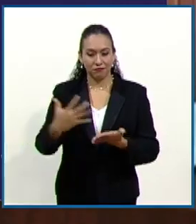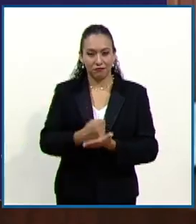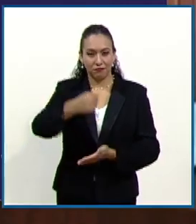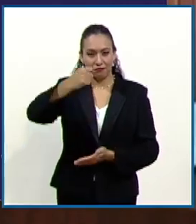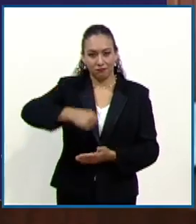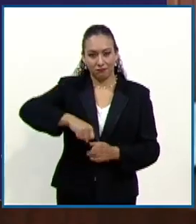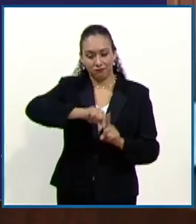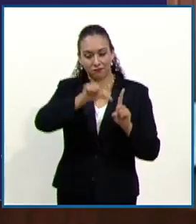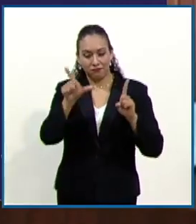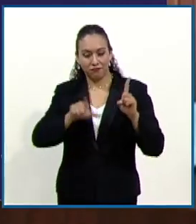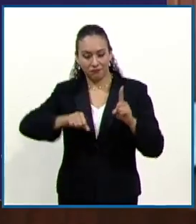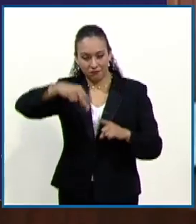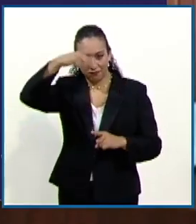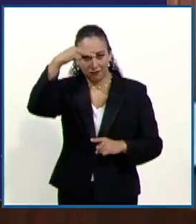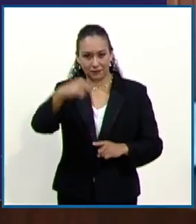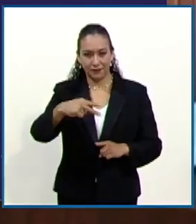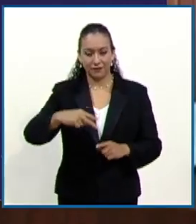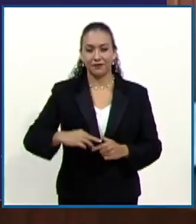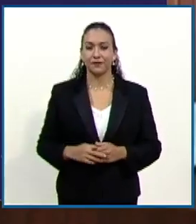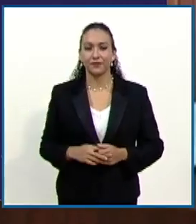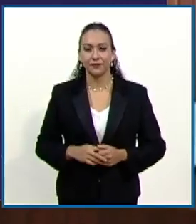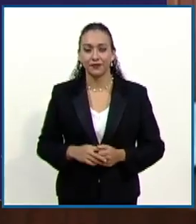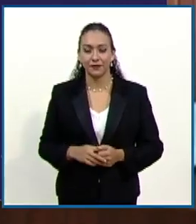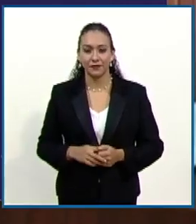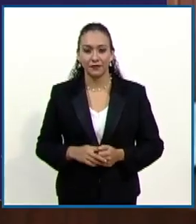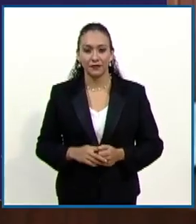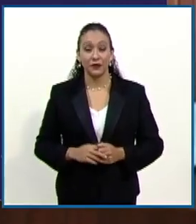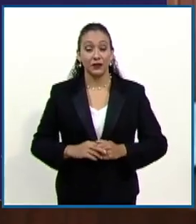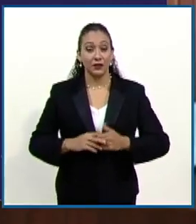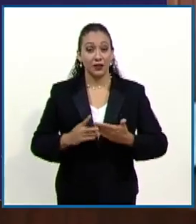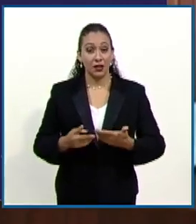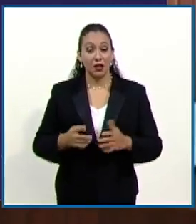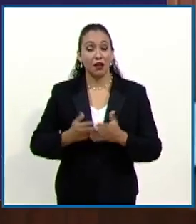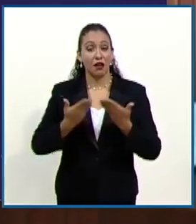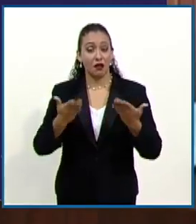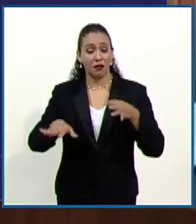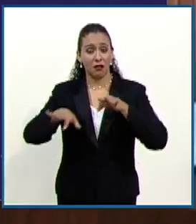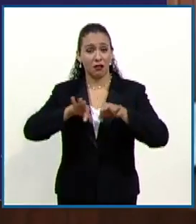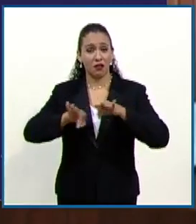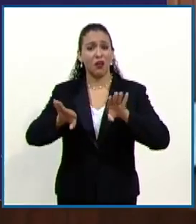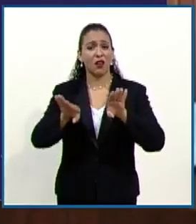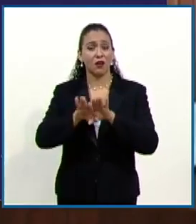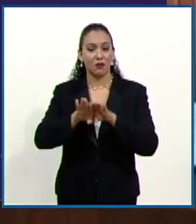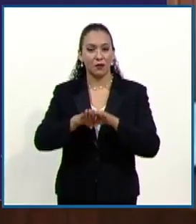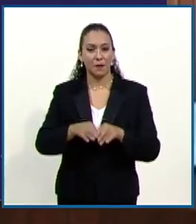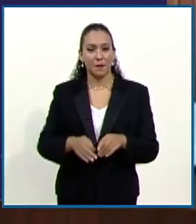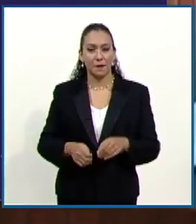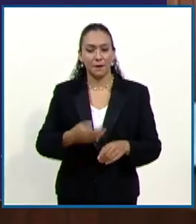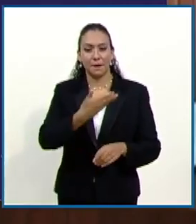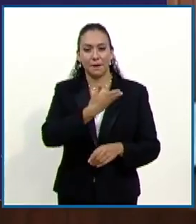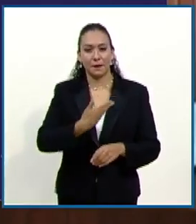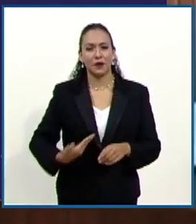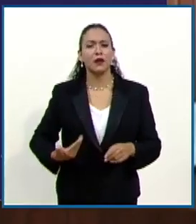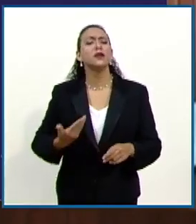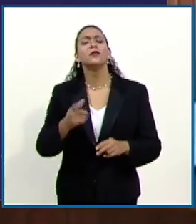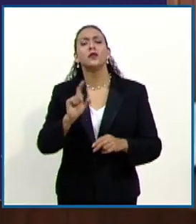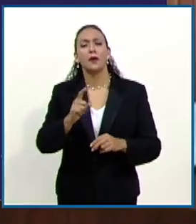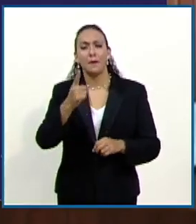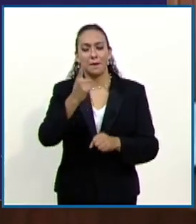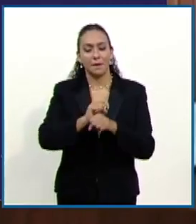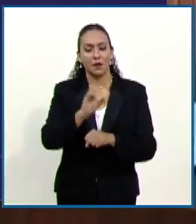los Estados Unidos mexicanos para desempeñar el cargo del 1 de octubre